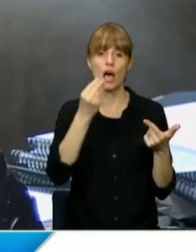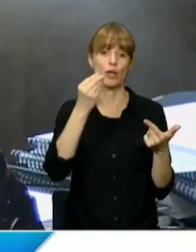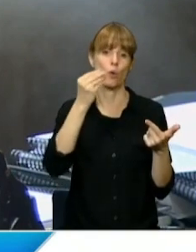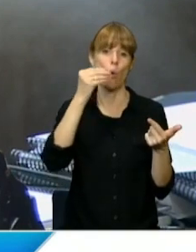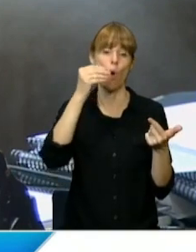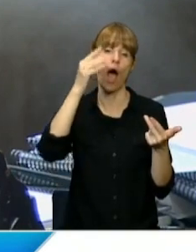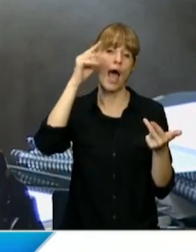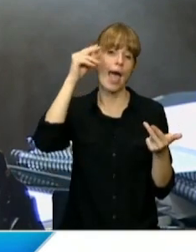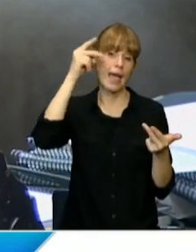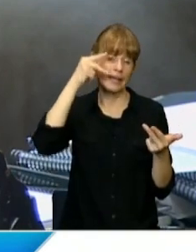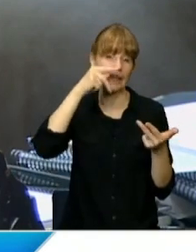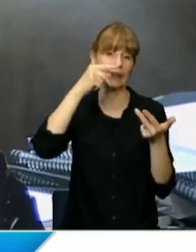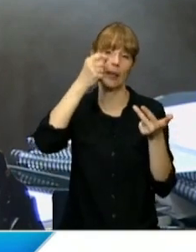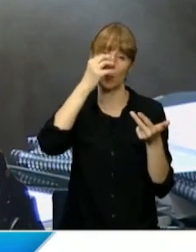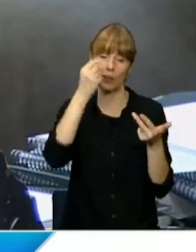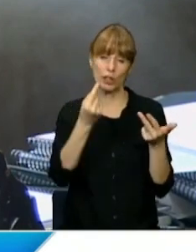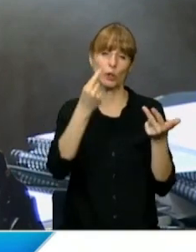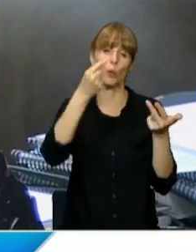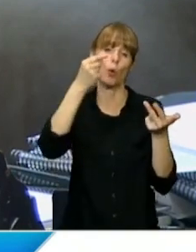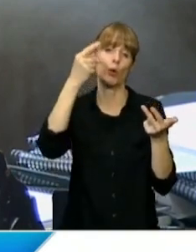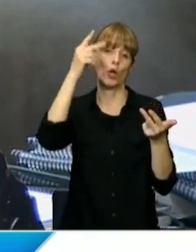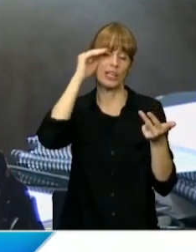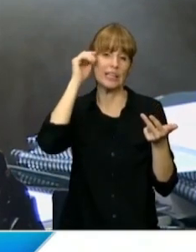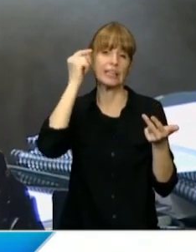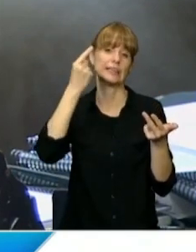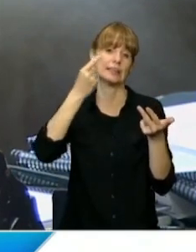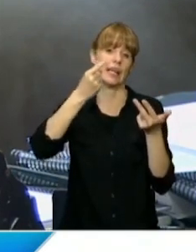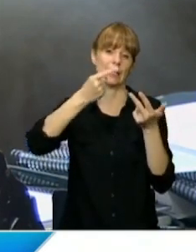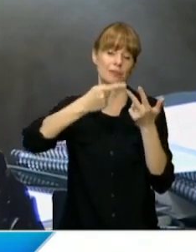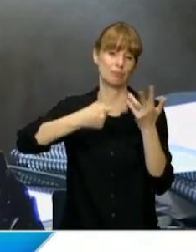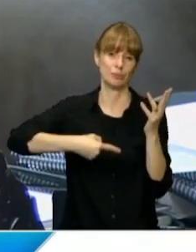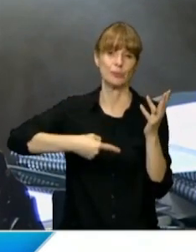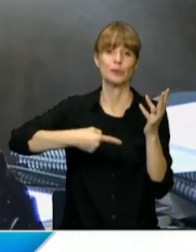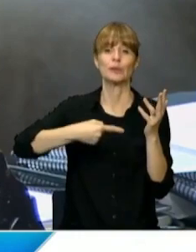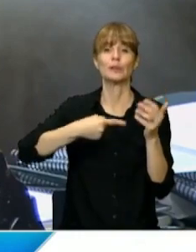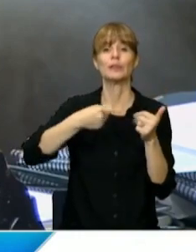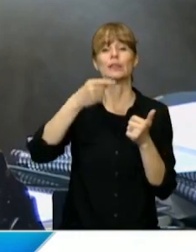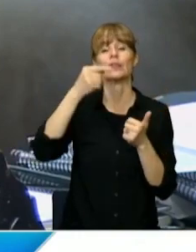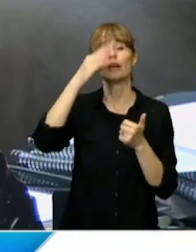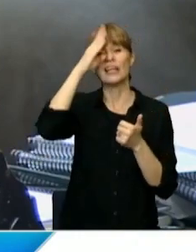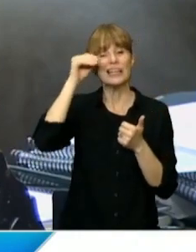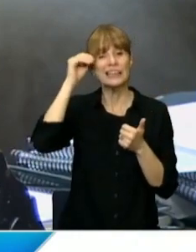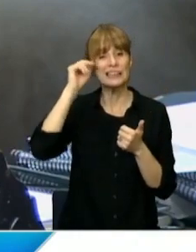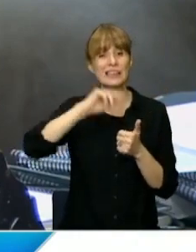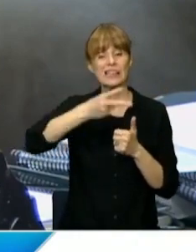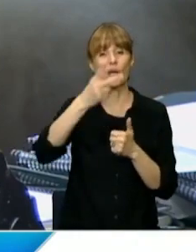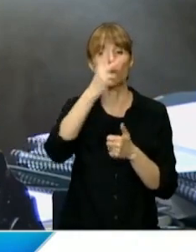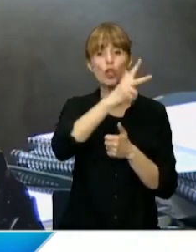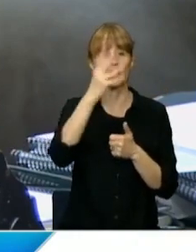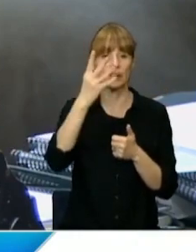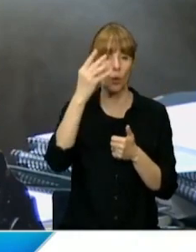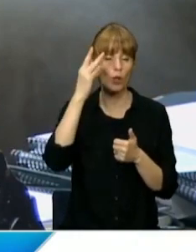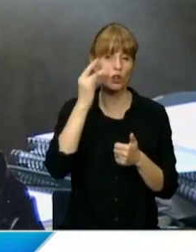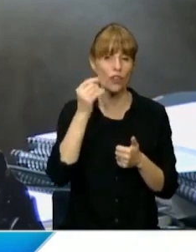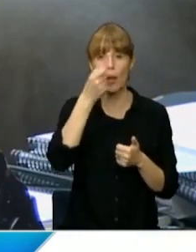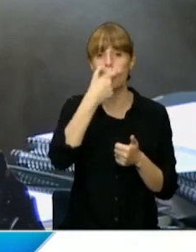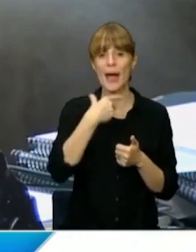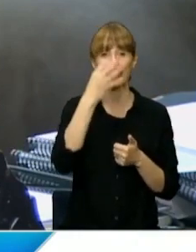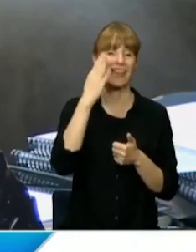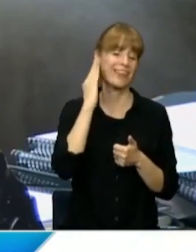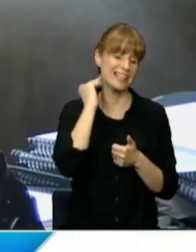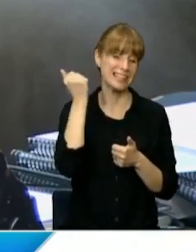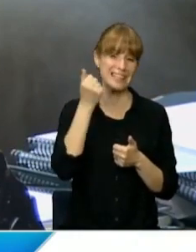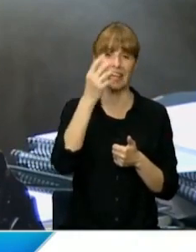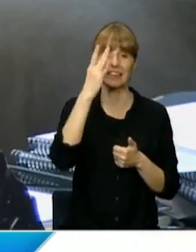Kirchner, Néstor 21 días, Cristina Fernández de Kirchner 13 días, primera presidencia, Cristina Fernández de Kirchner segundo mandato 34 días, Macri 16 días,